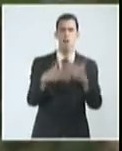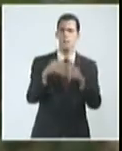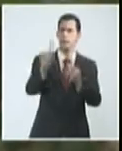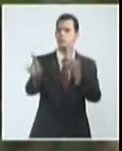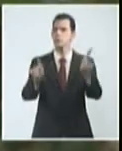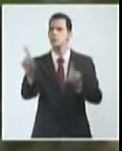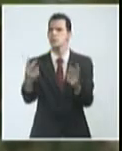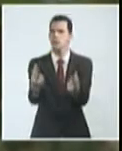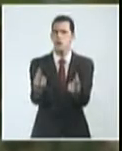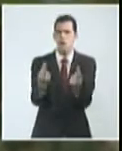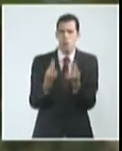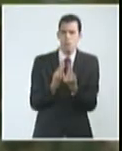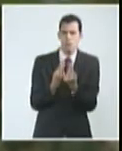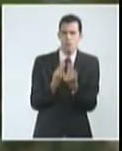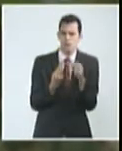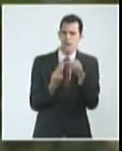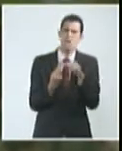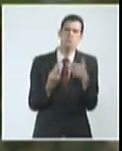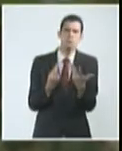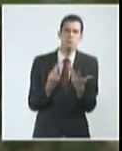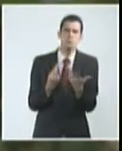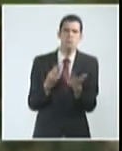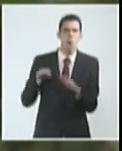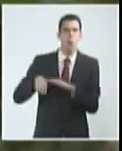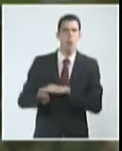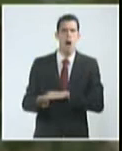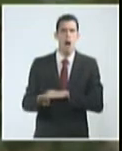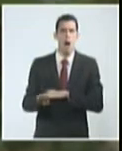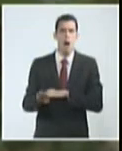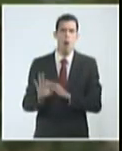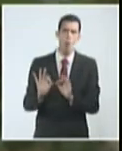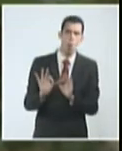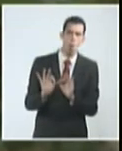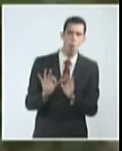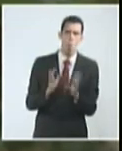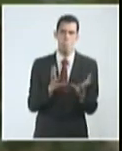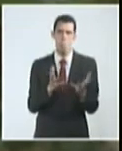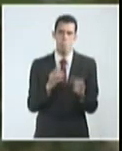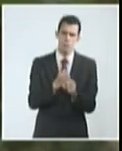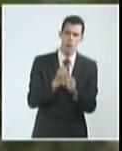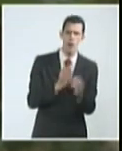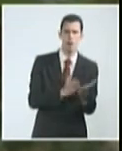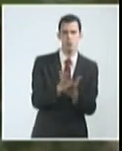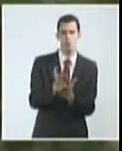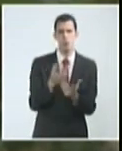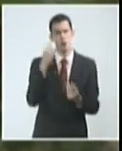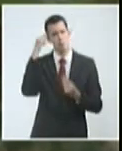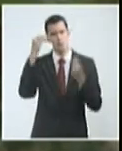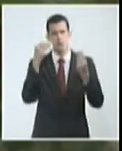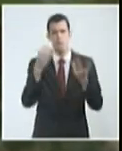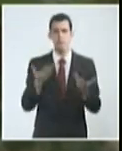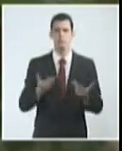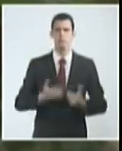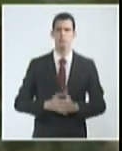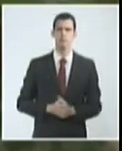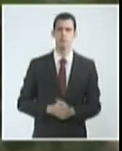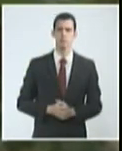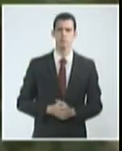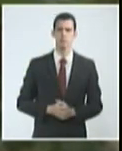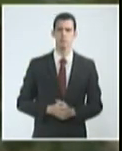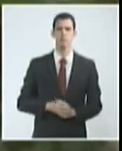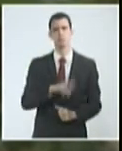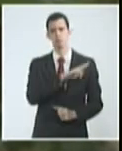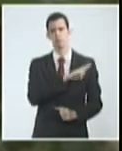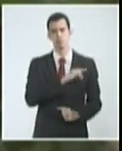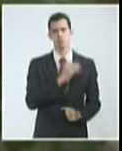Tenemos que decir que han sido muy provechosos. Lo primero es reconocer que han sido muy provechosos esos intercambios recientes con diferentes sectores de nuestra sociedad, pero quiero acotar que